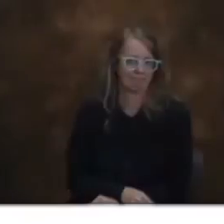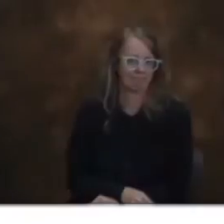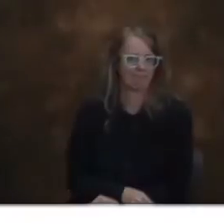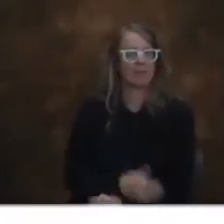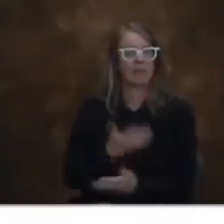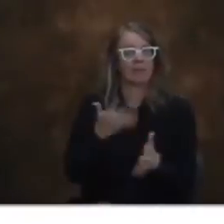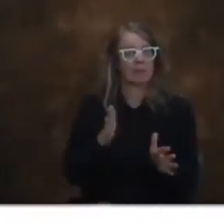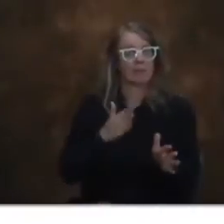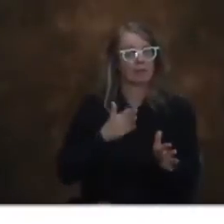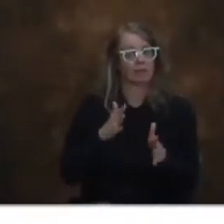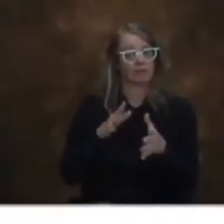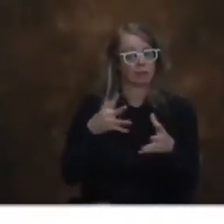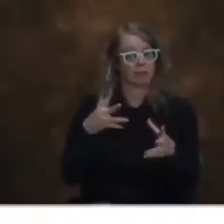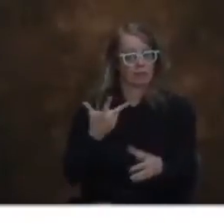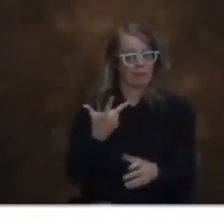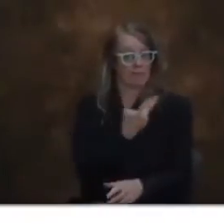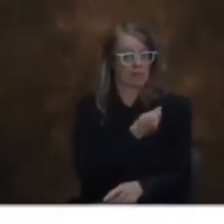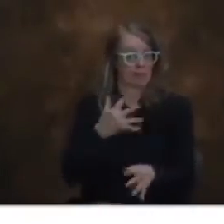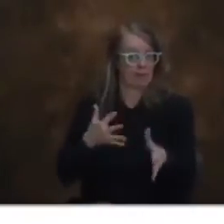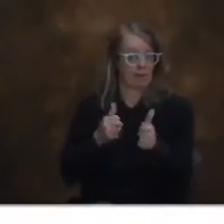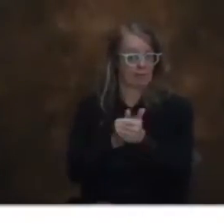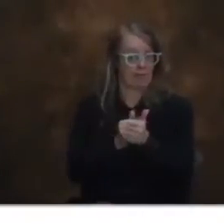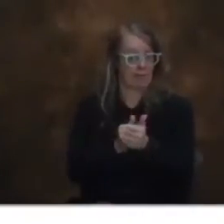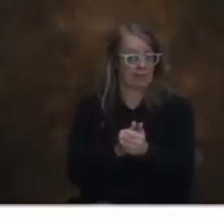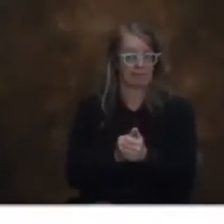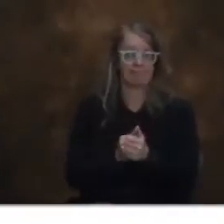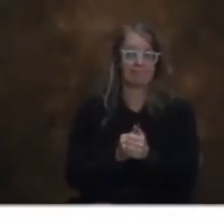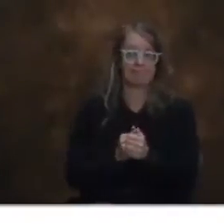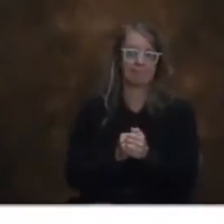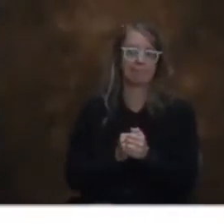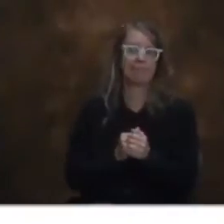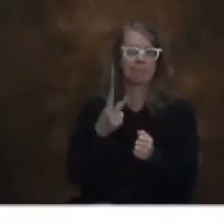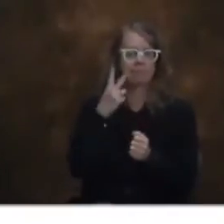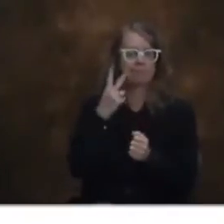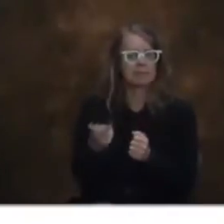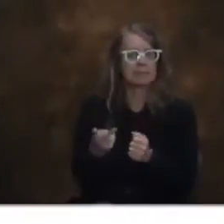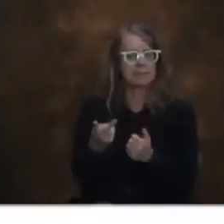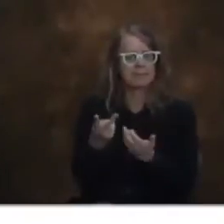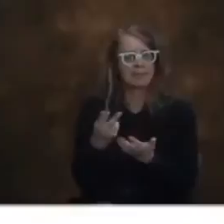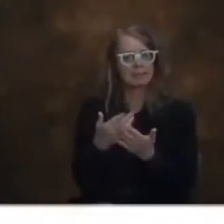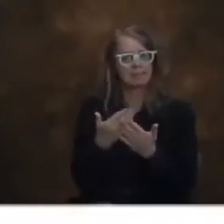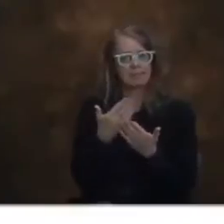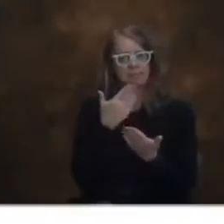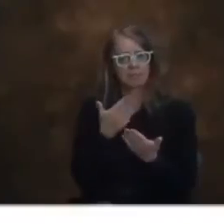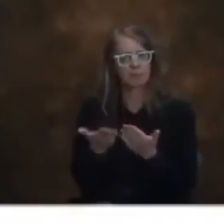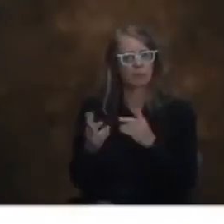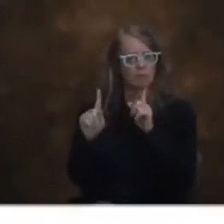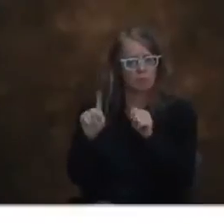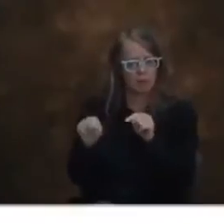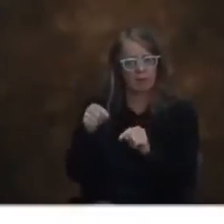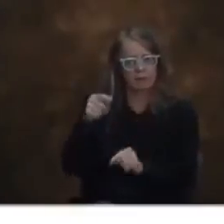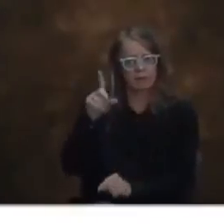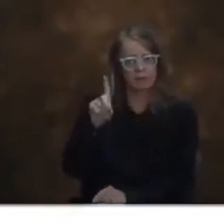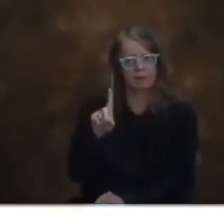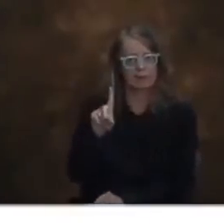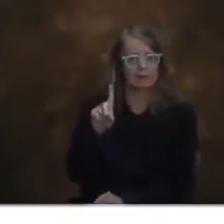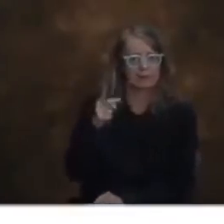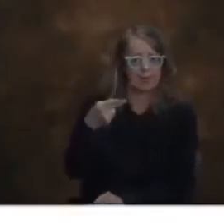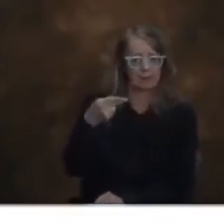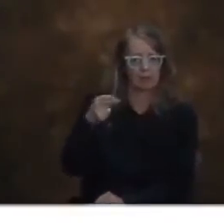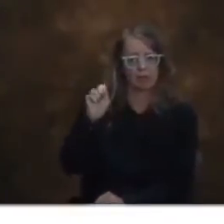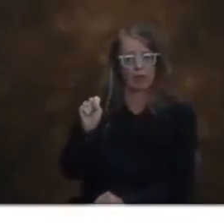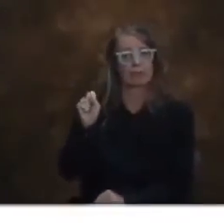cerrar la actualización sobre las vacunas hemos visto una buena respuesta al programa de incentivos del verano del departamento de salud